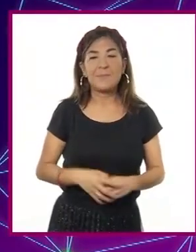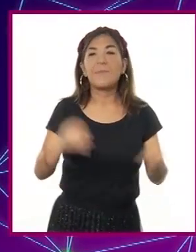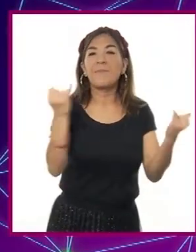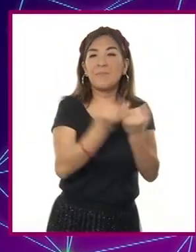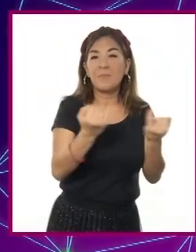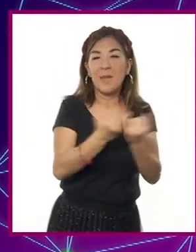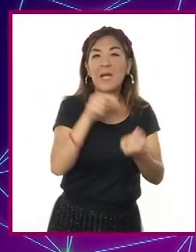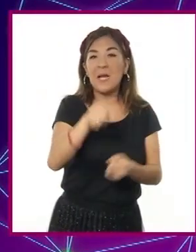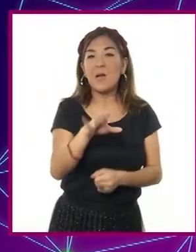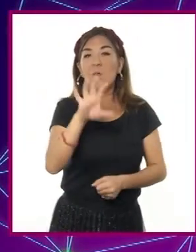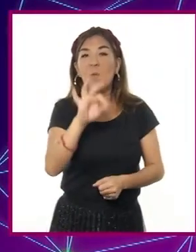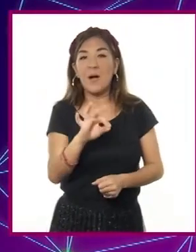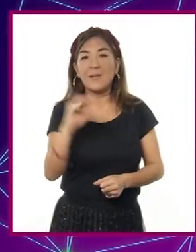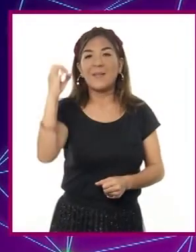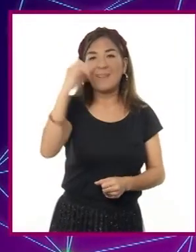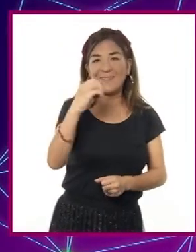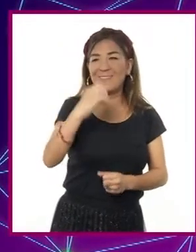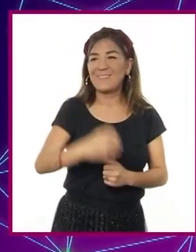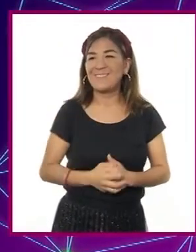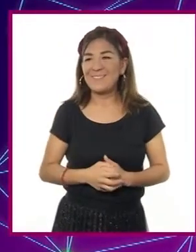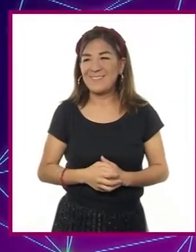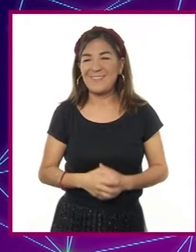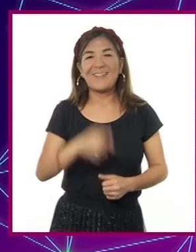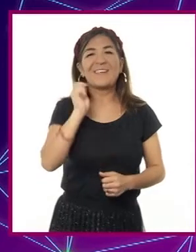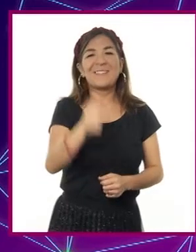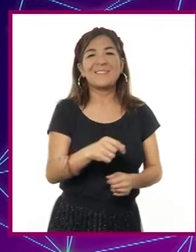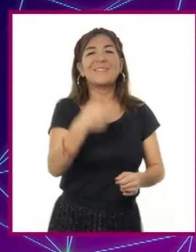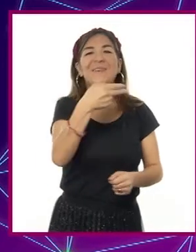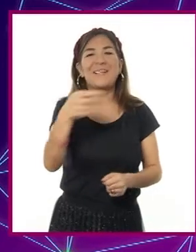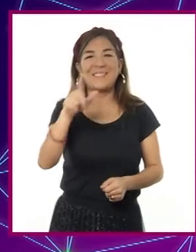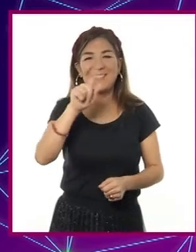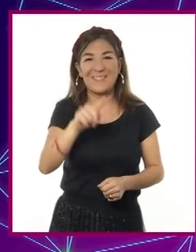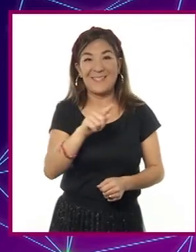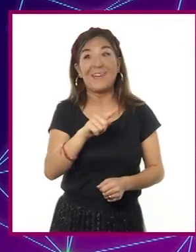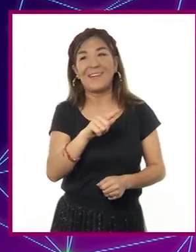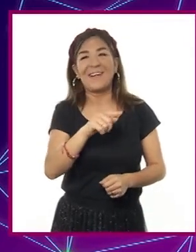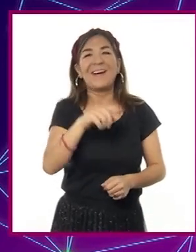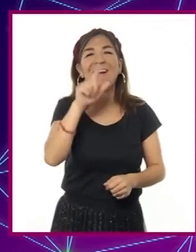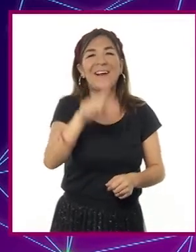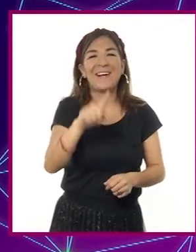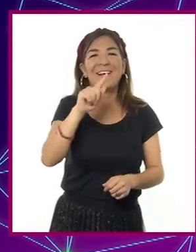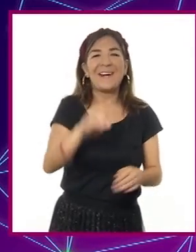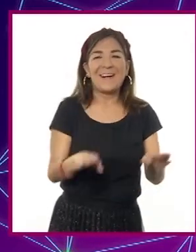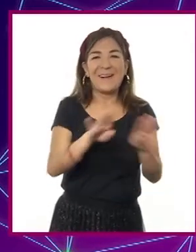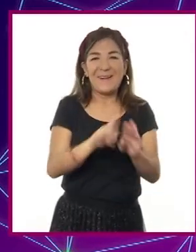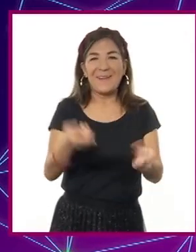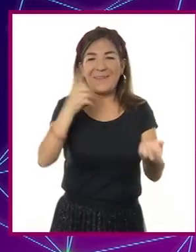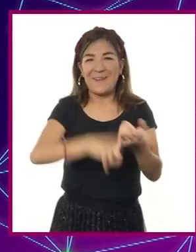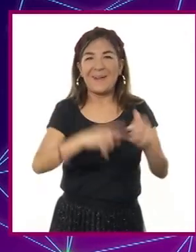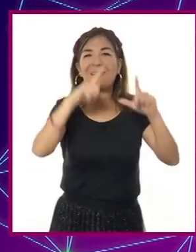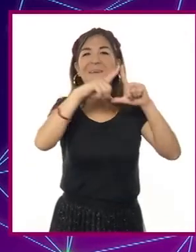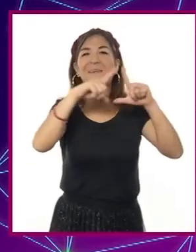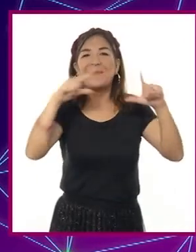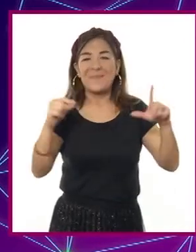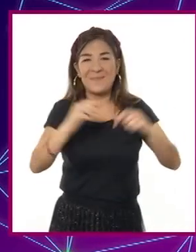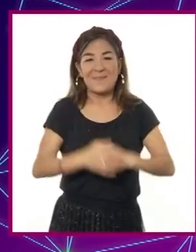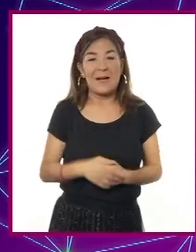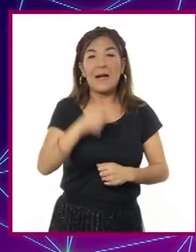a 44 grados y beta igual a 70 grados. En el triángulo ABC se calcula el